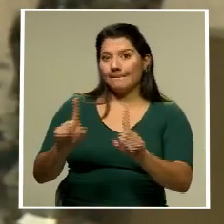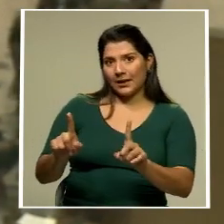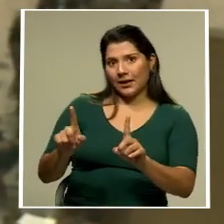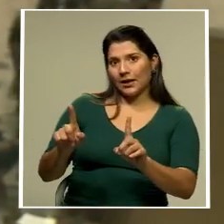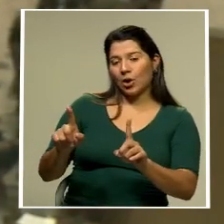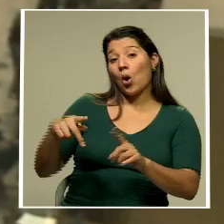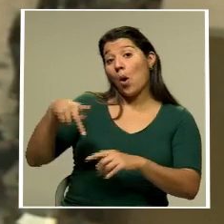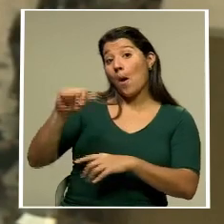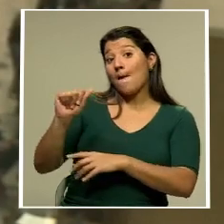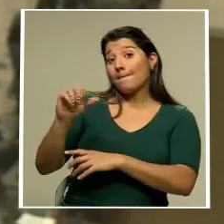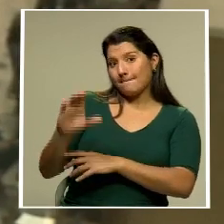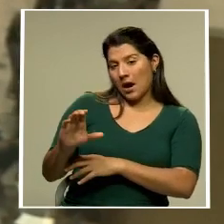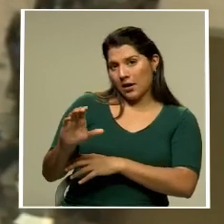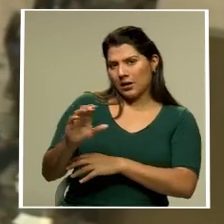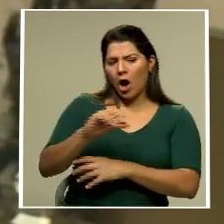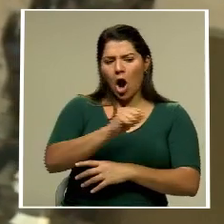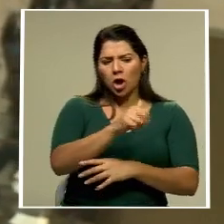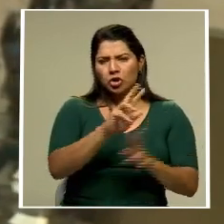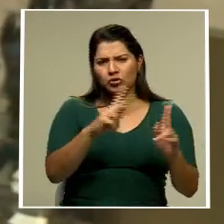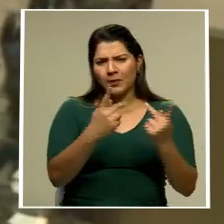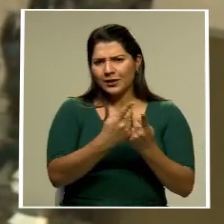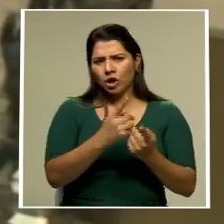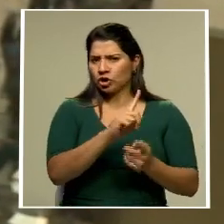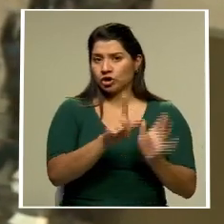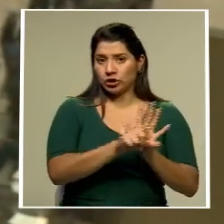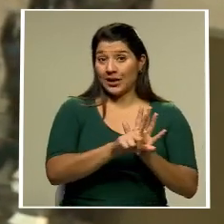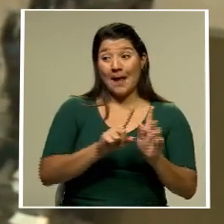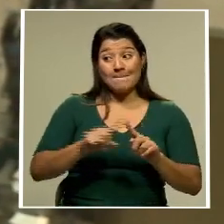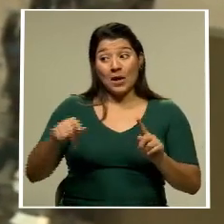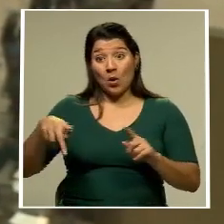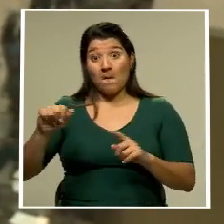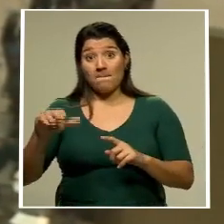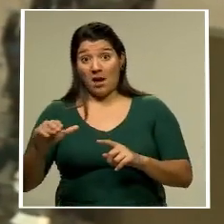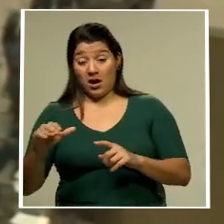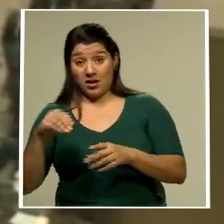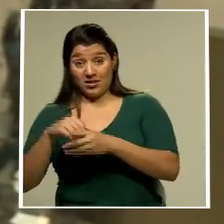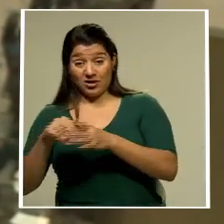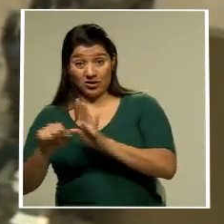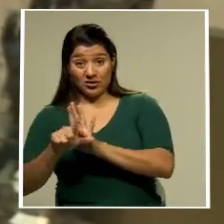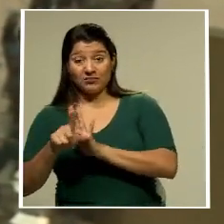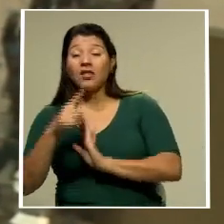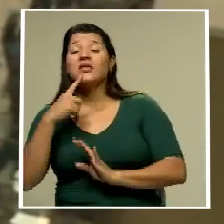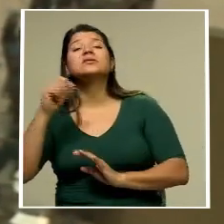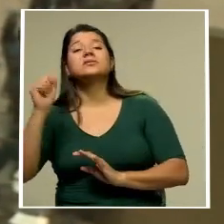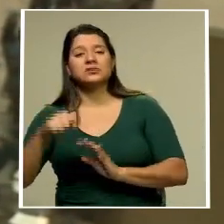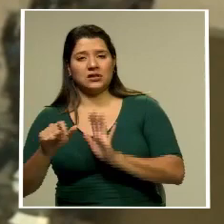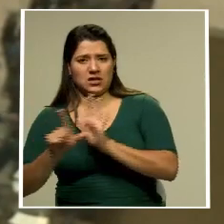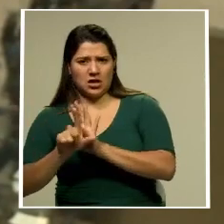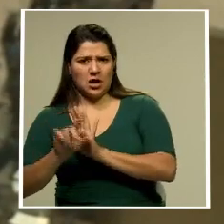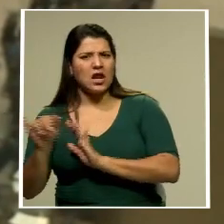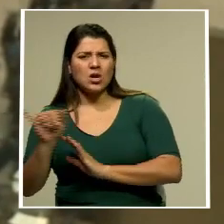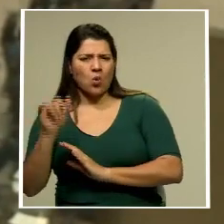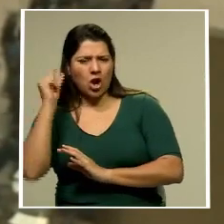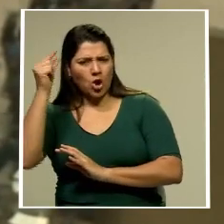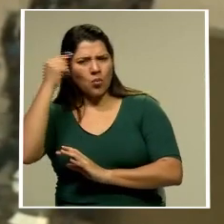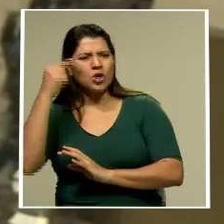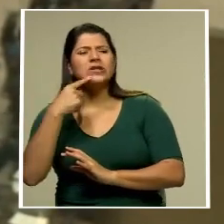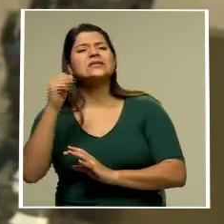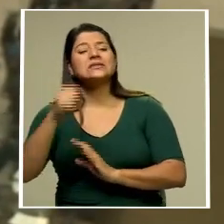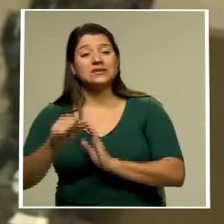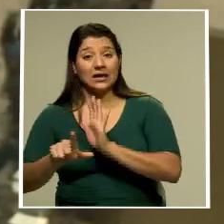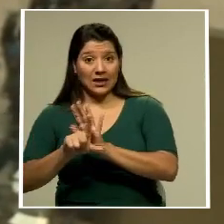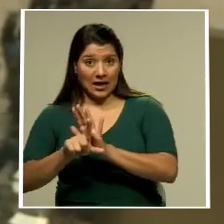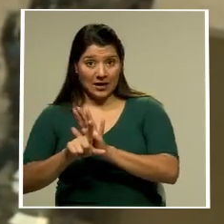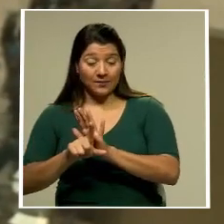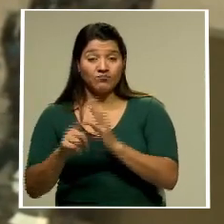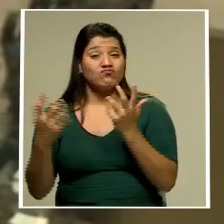bancada oficialista, así como el mismo presidente de la República, aseguran que están en el margen de la Constitución.